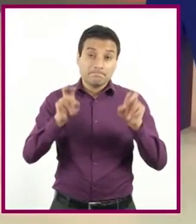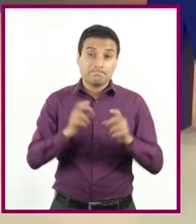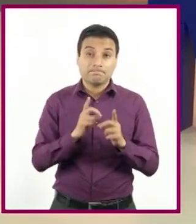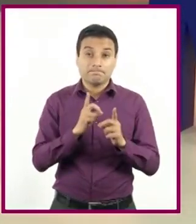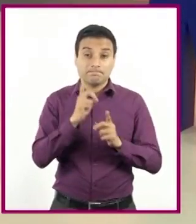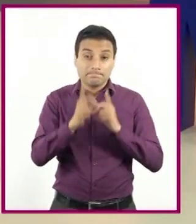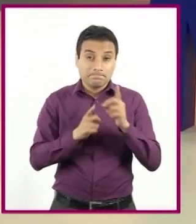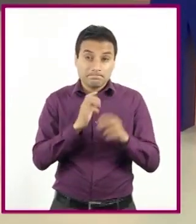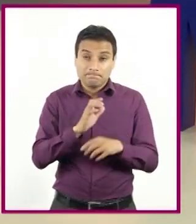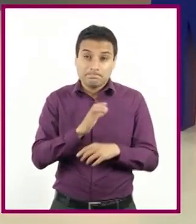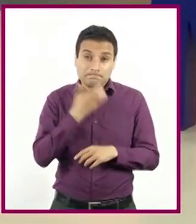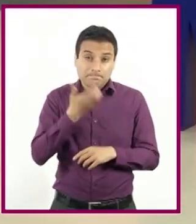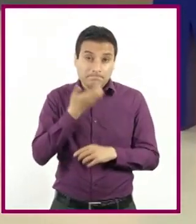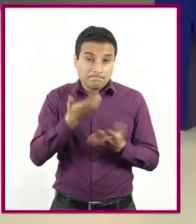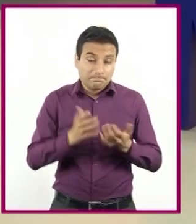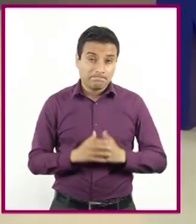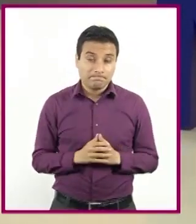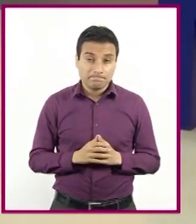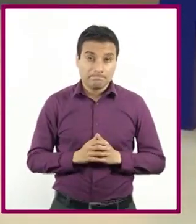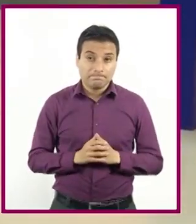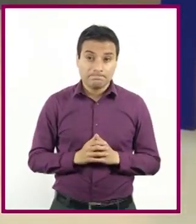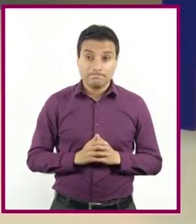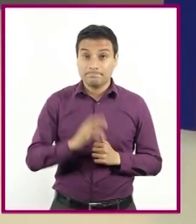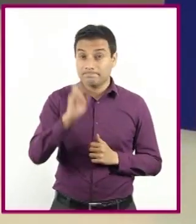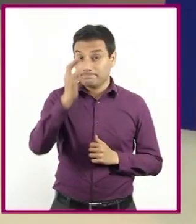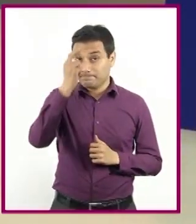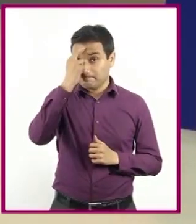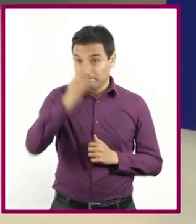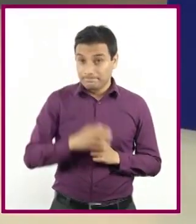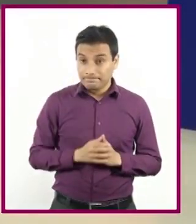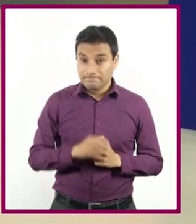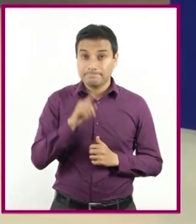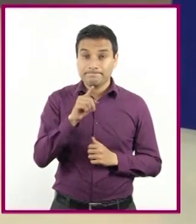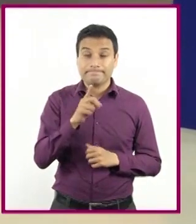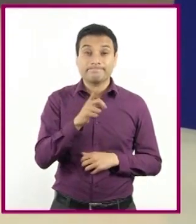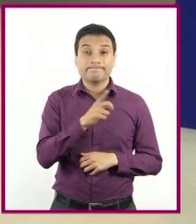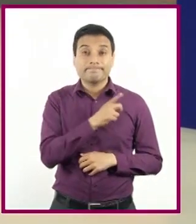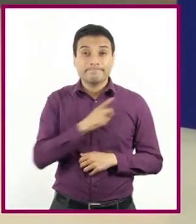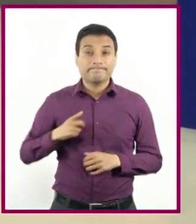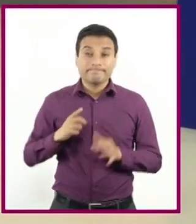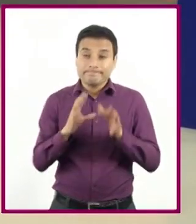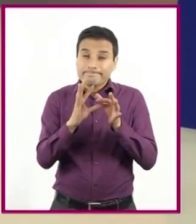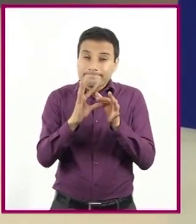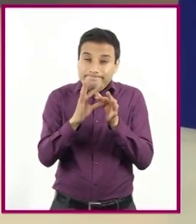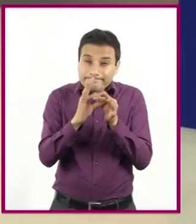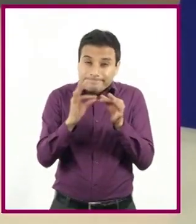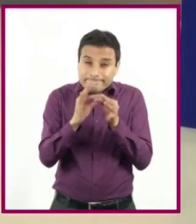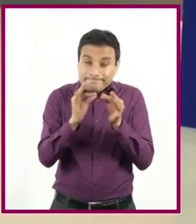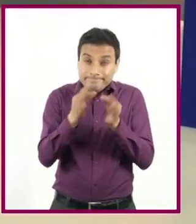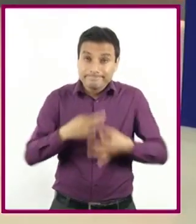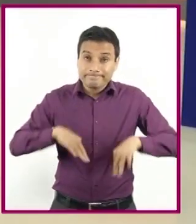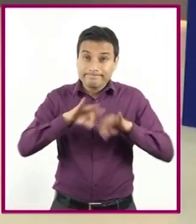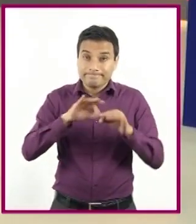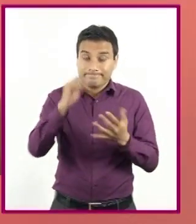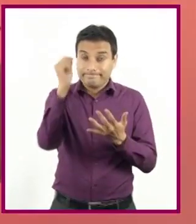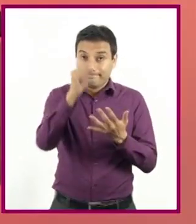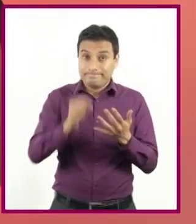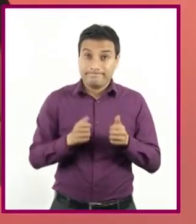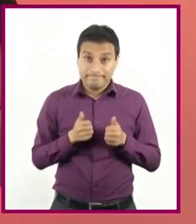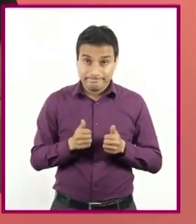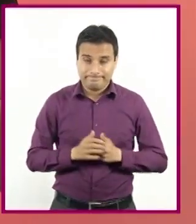Deportes Tradicionales. Recuerda que solo debes mencionar lo más relevante de cada arte